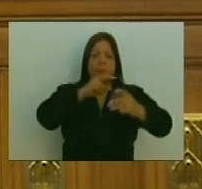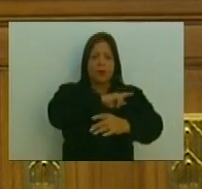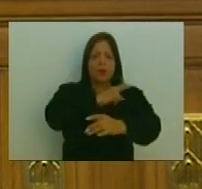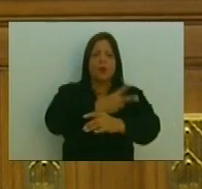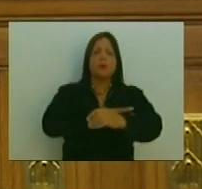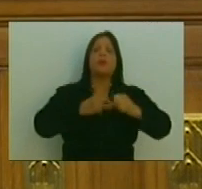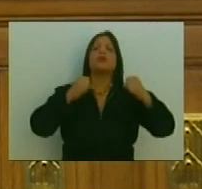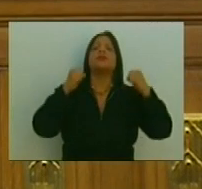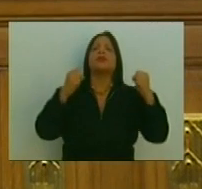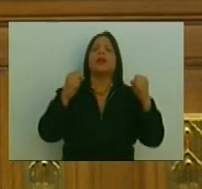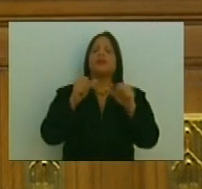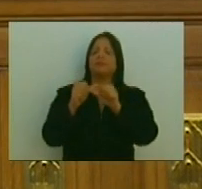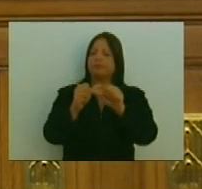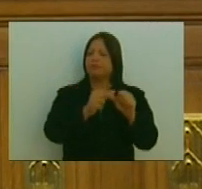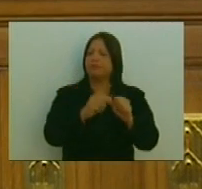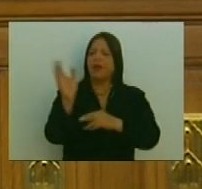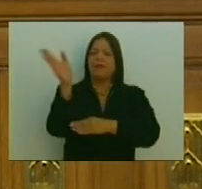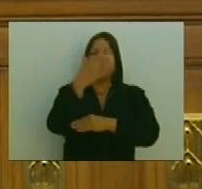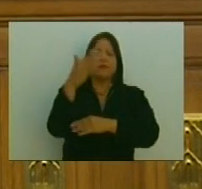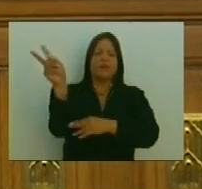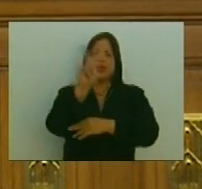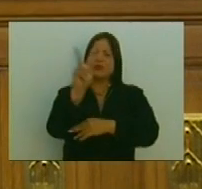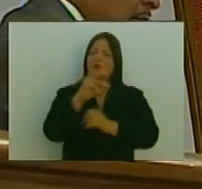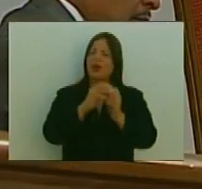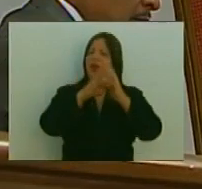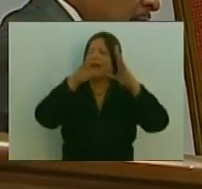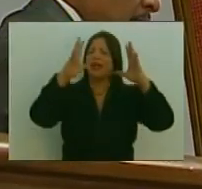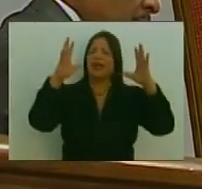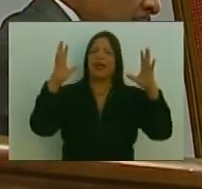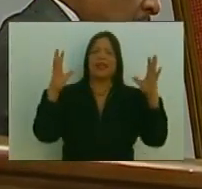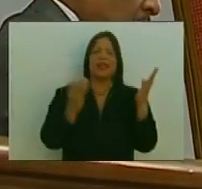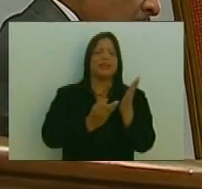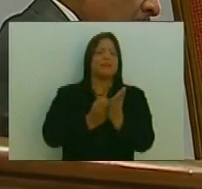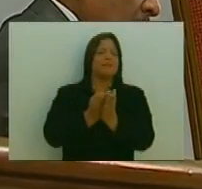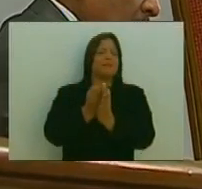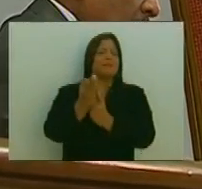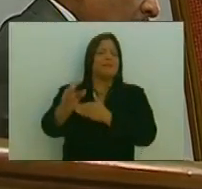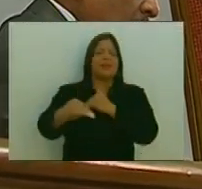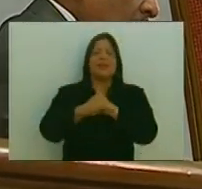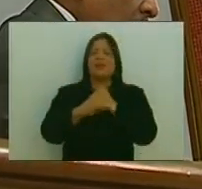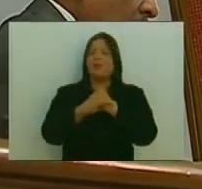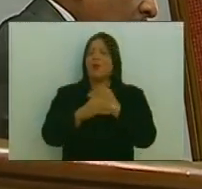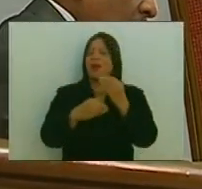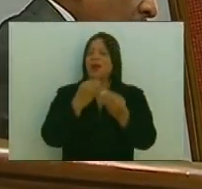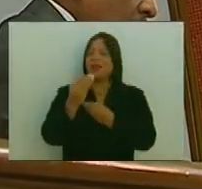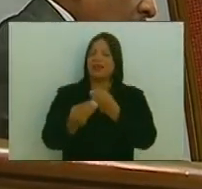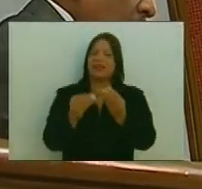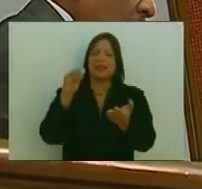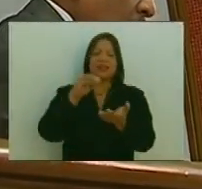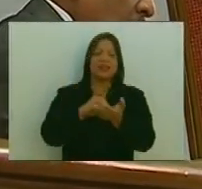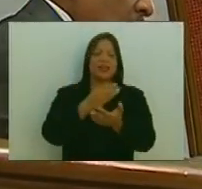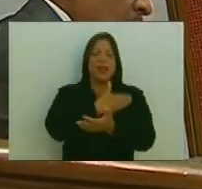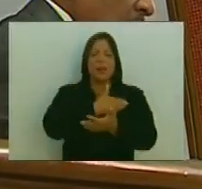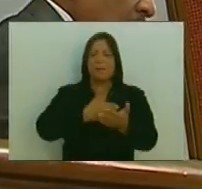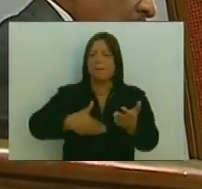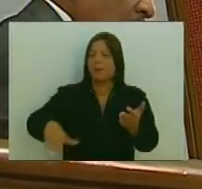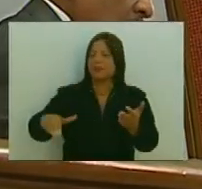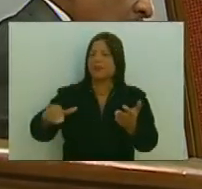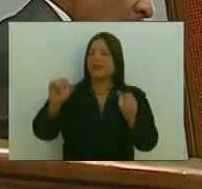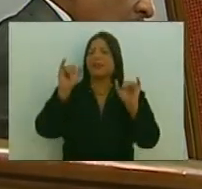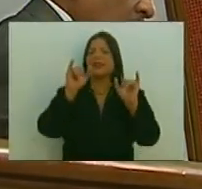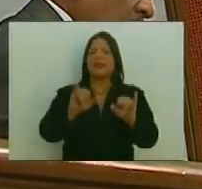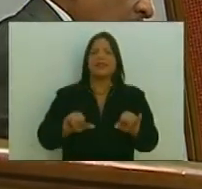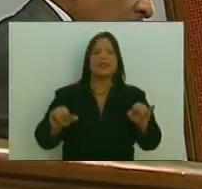potencialidades para hacer que esta patria sea grande, infinita, como así lo ha establecido nuestro comandante,